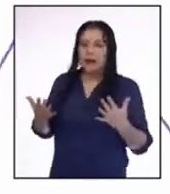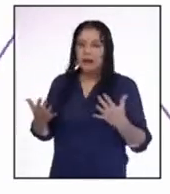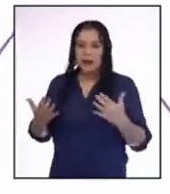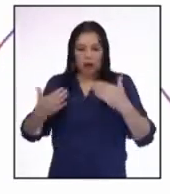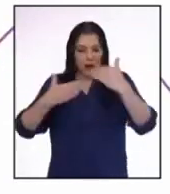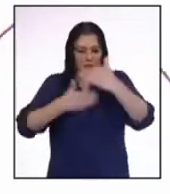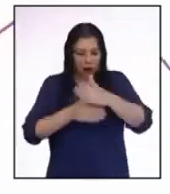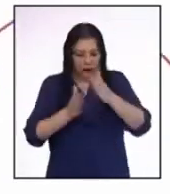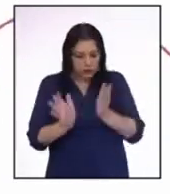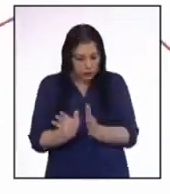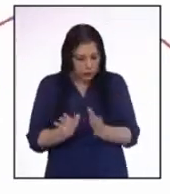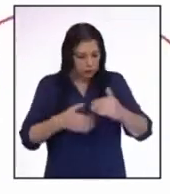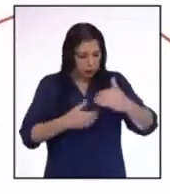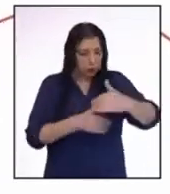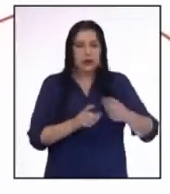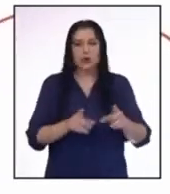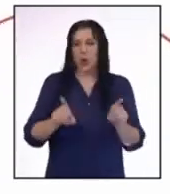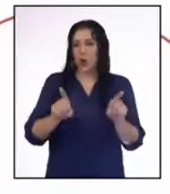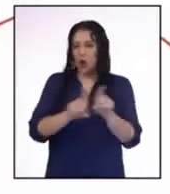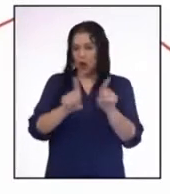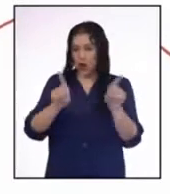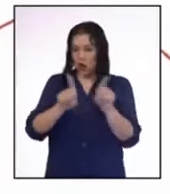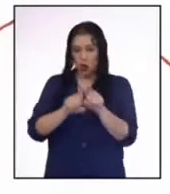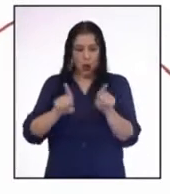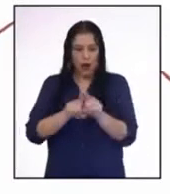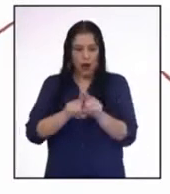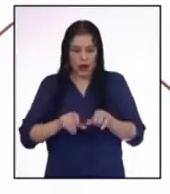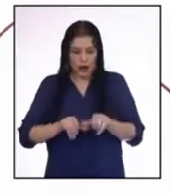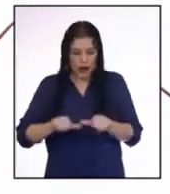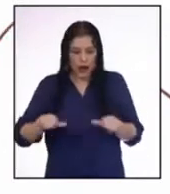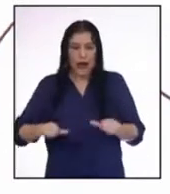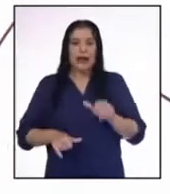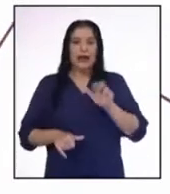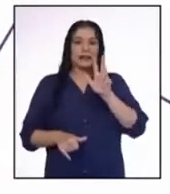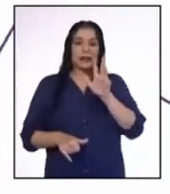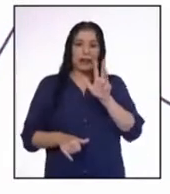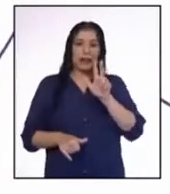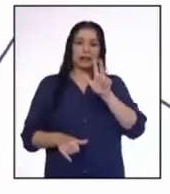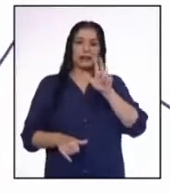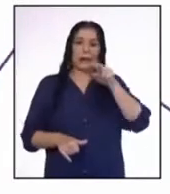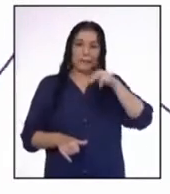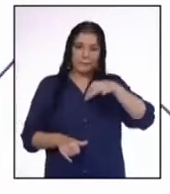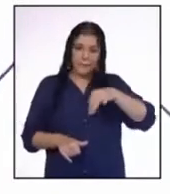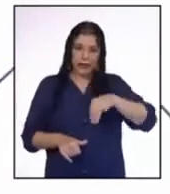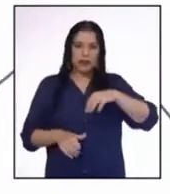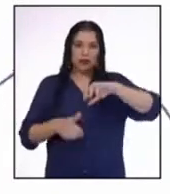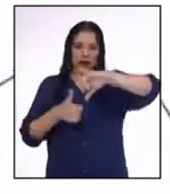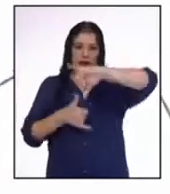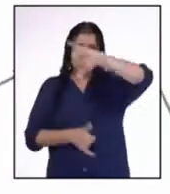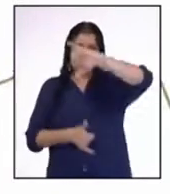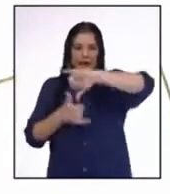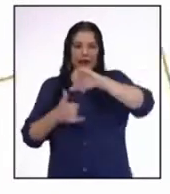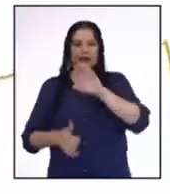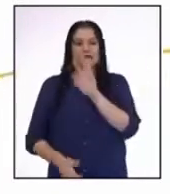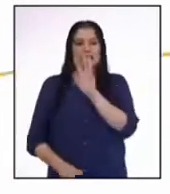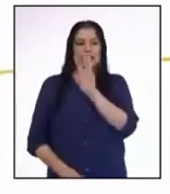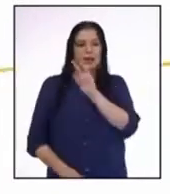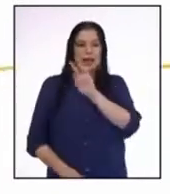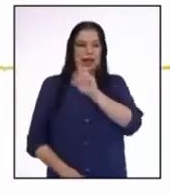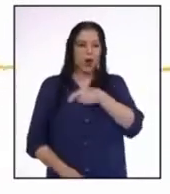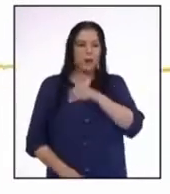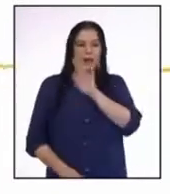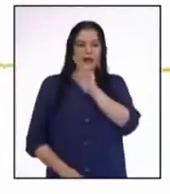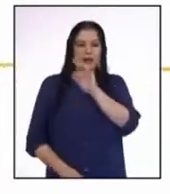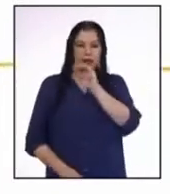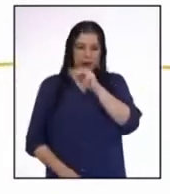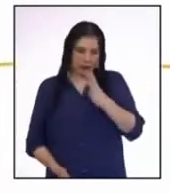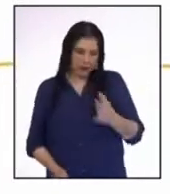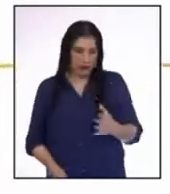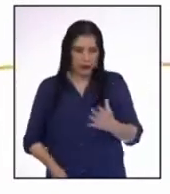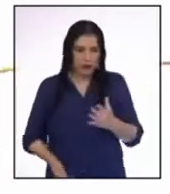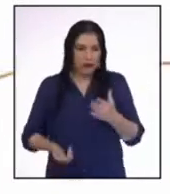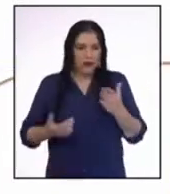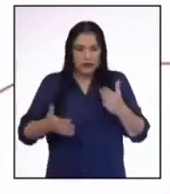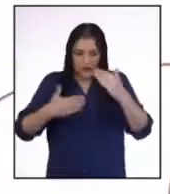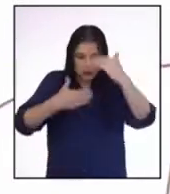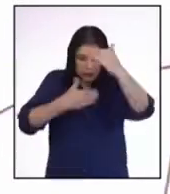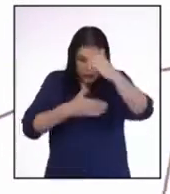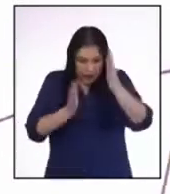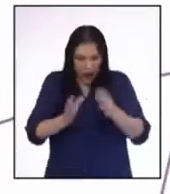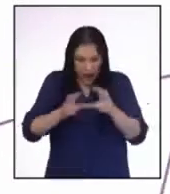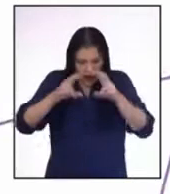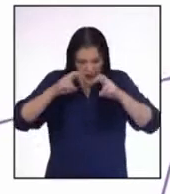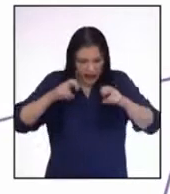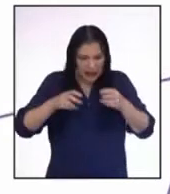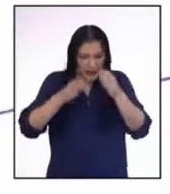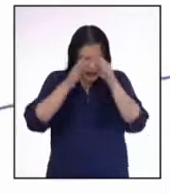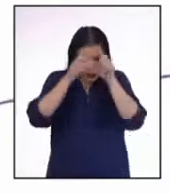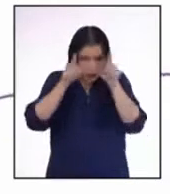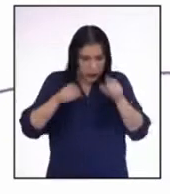iguales dimensiones, 3 metros de ancho y 6,7 metros de largo. Centrándonos en una de las